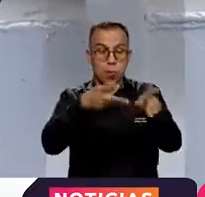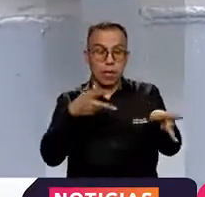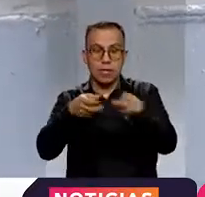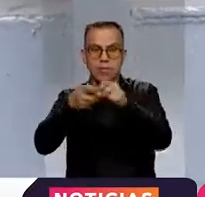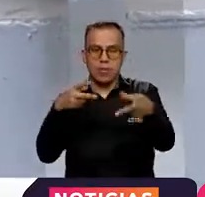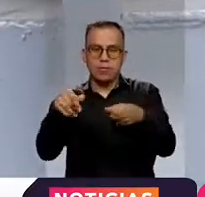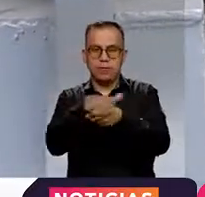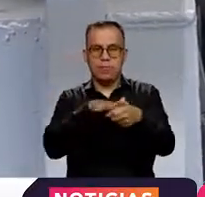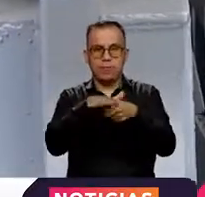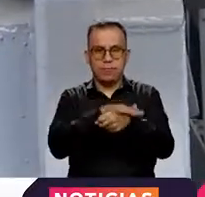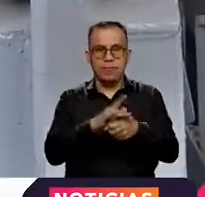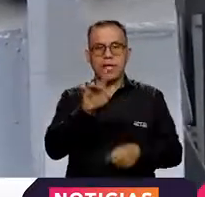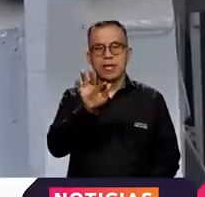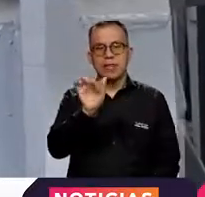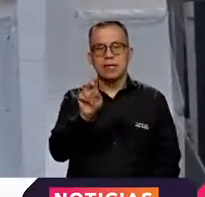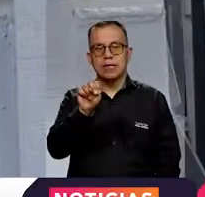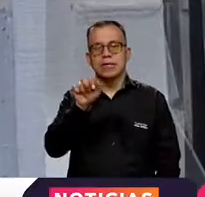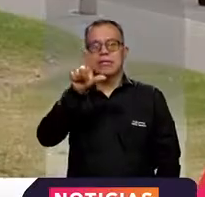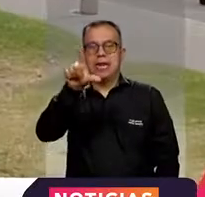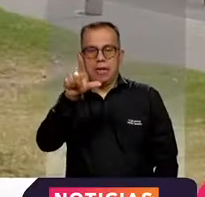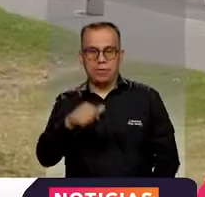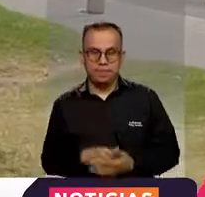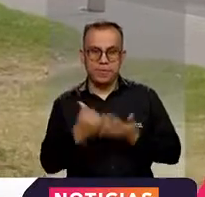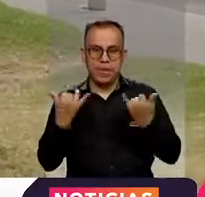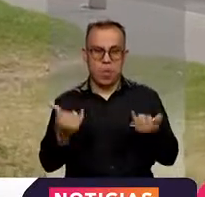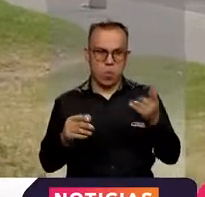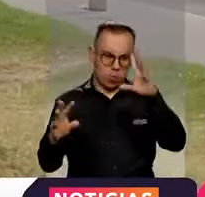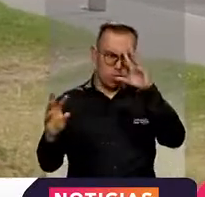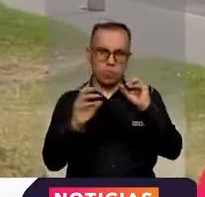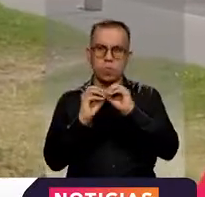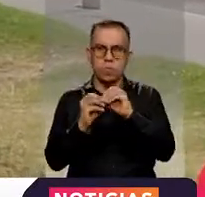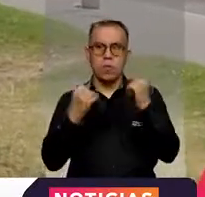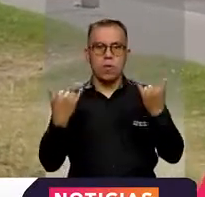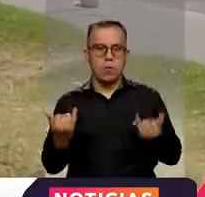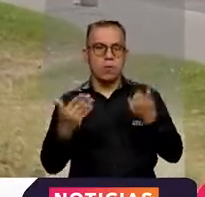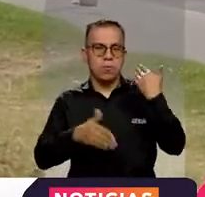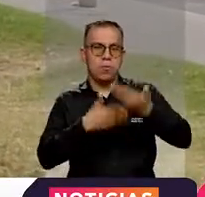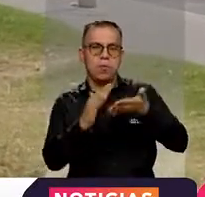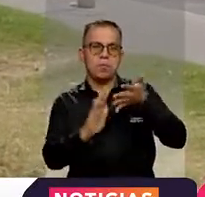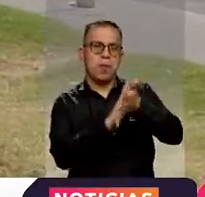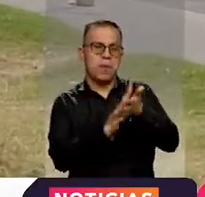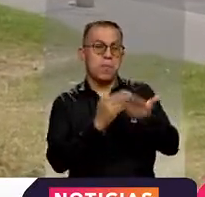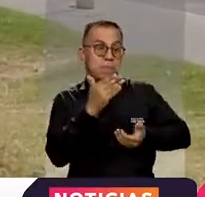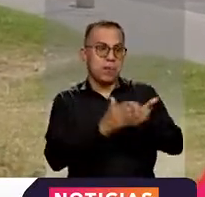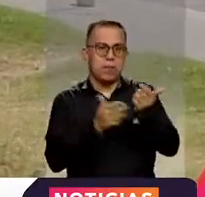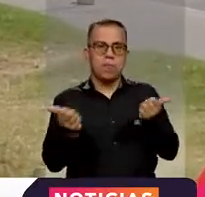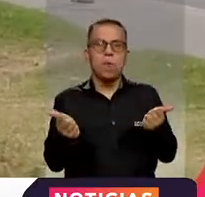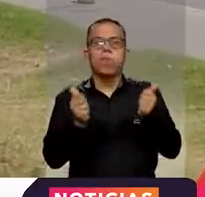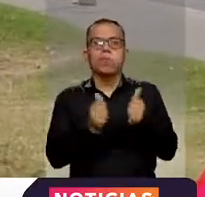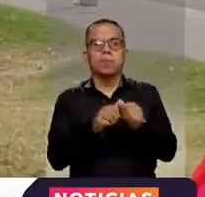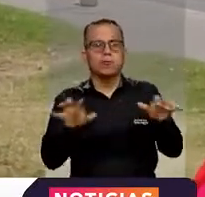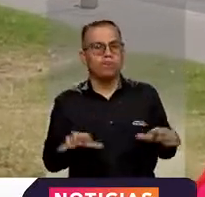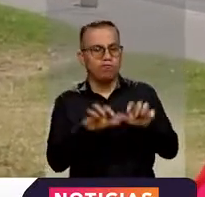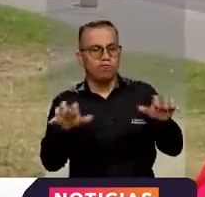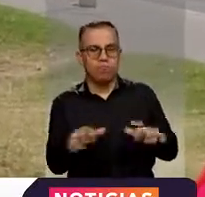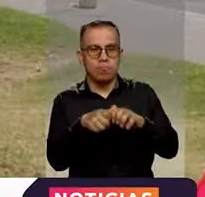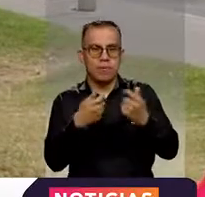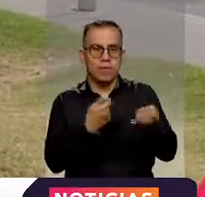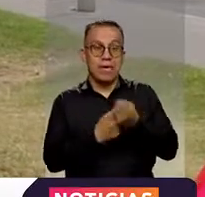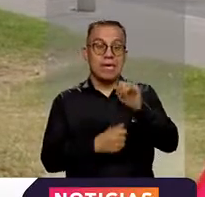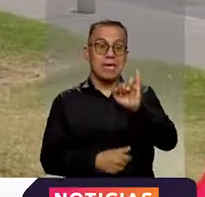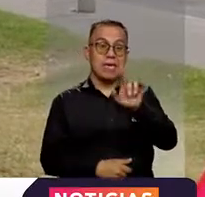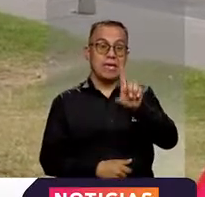en el barrio El Tintal. Las obras de conservación que realizamos, las realizamos a partir del acompañamiento realizado por parte del